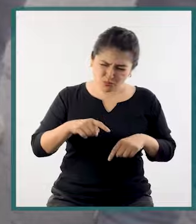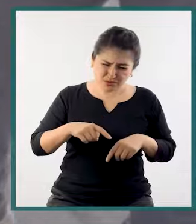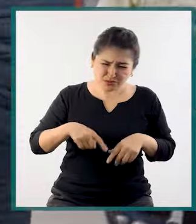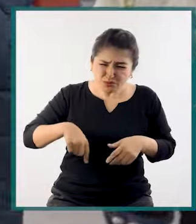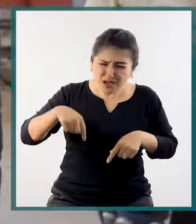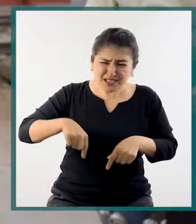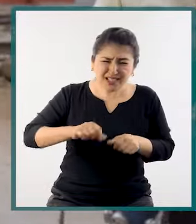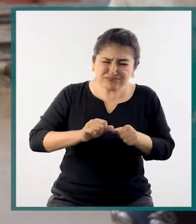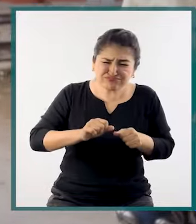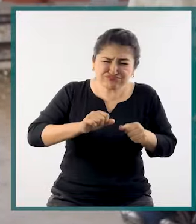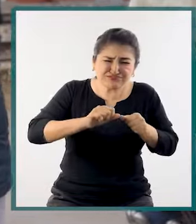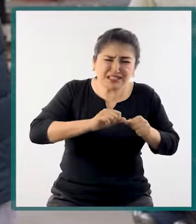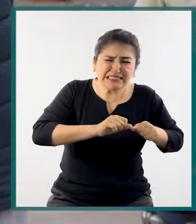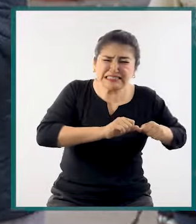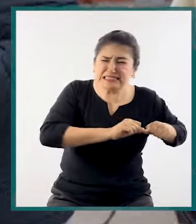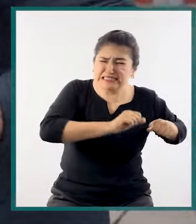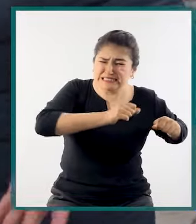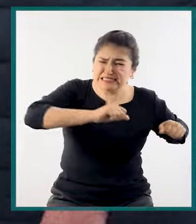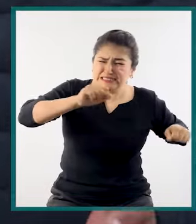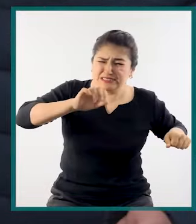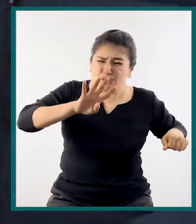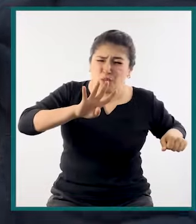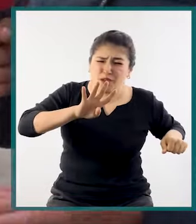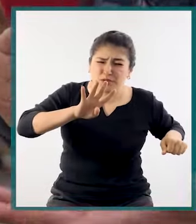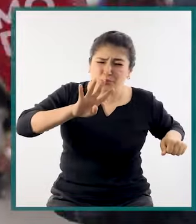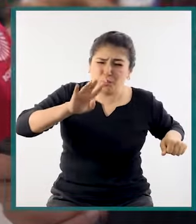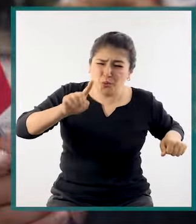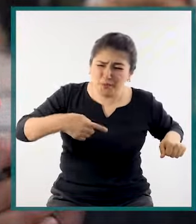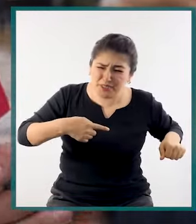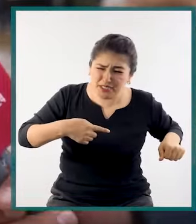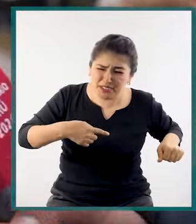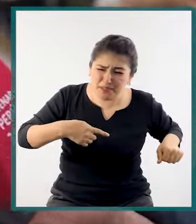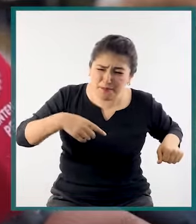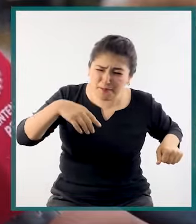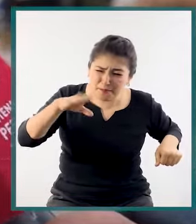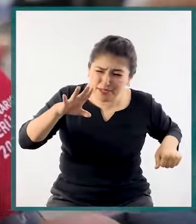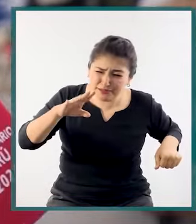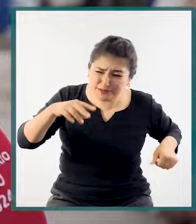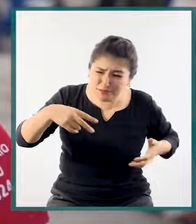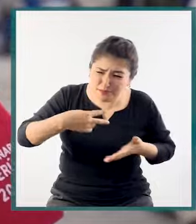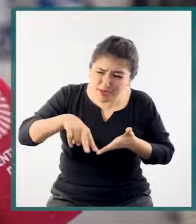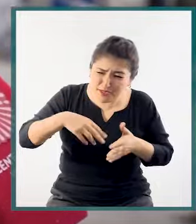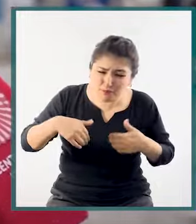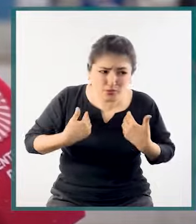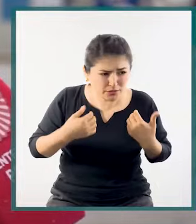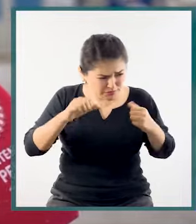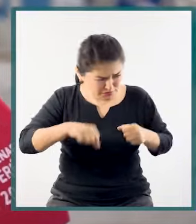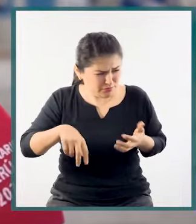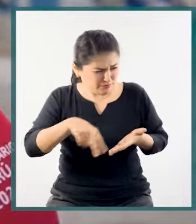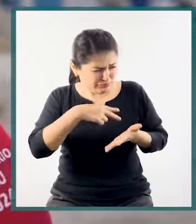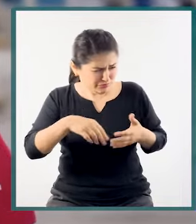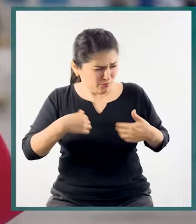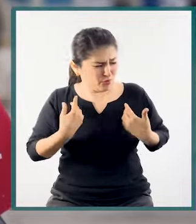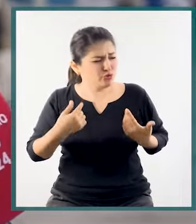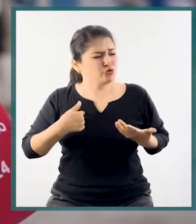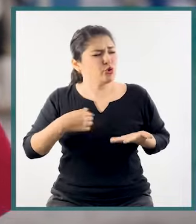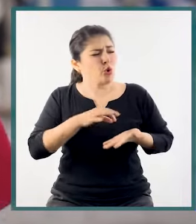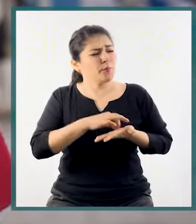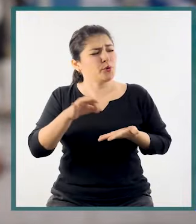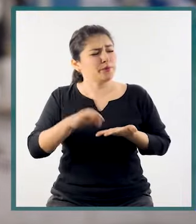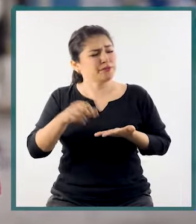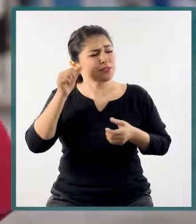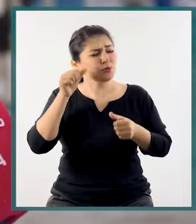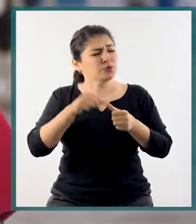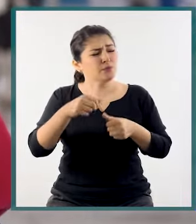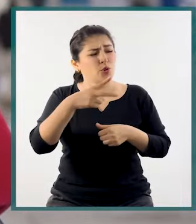bayeta. ¿Se puede bailar a 4.100 metros sobre el nivel del mar? Sí, se puede bailar. ¡Sí! Cuando uno quiere y se identifica con